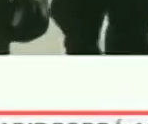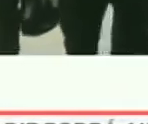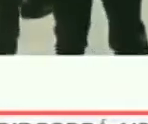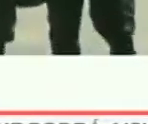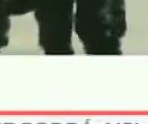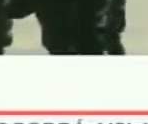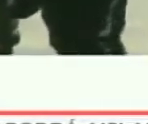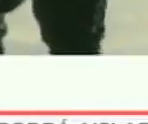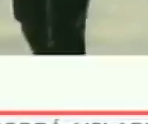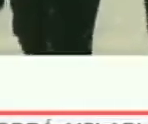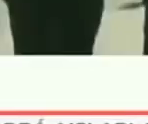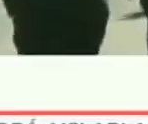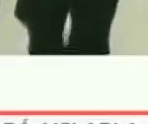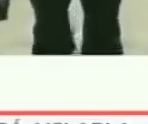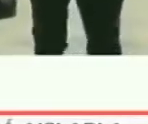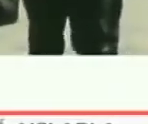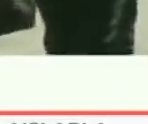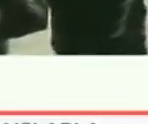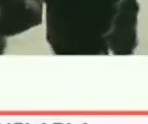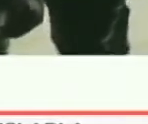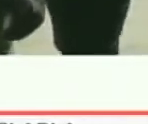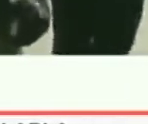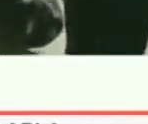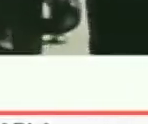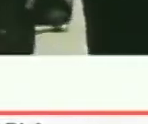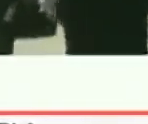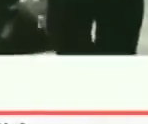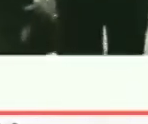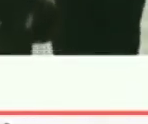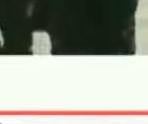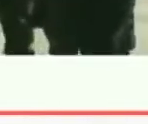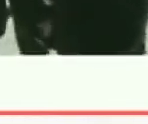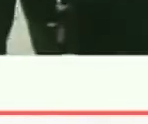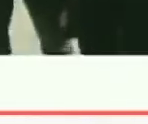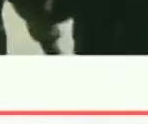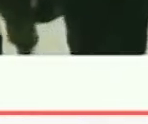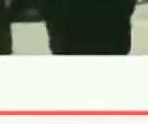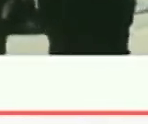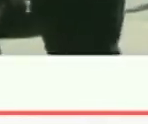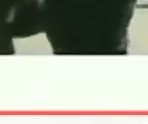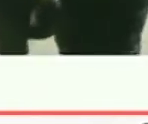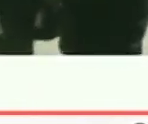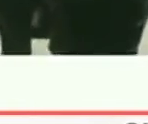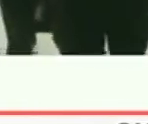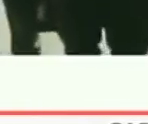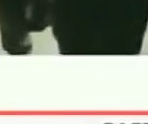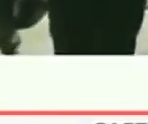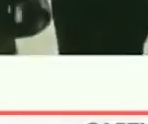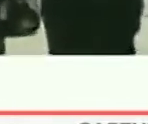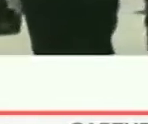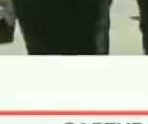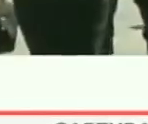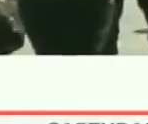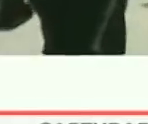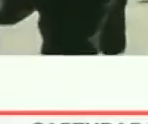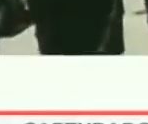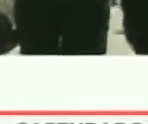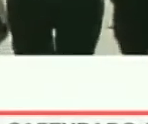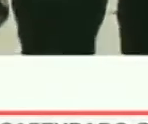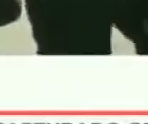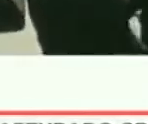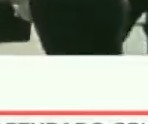visitado en los últimos días las más importantes bases aéreas y navales, recibiendo el respaldo de los soldados